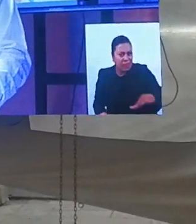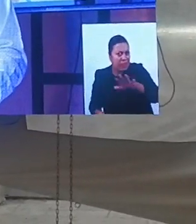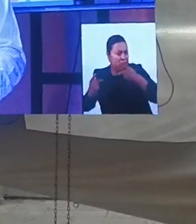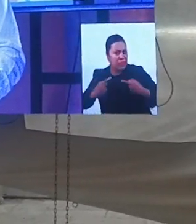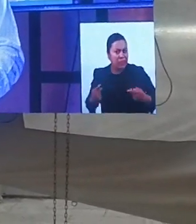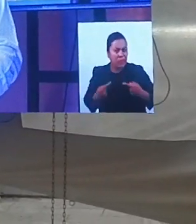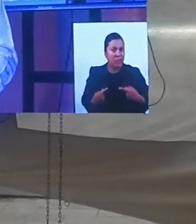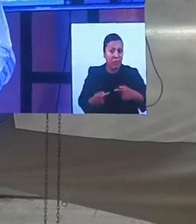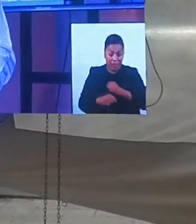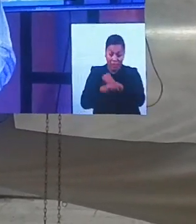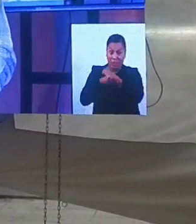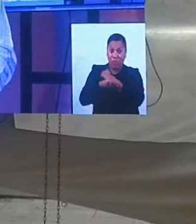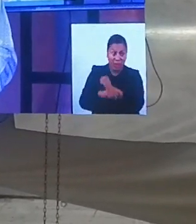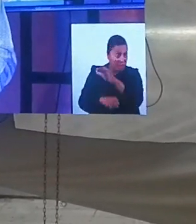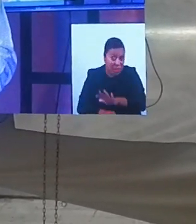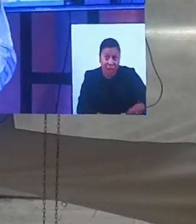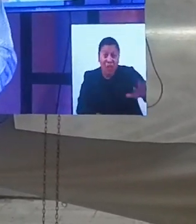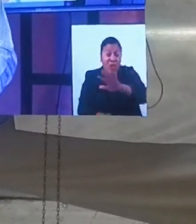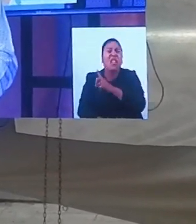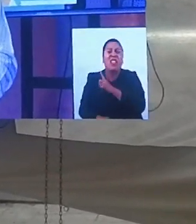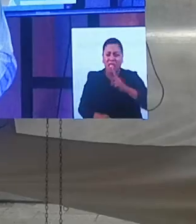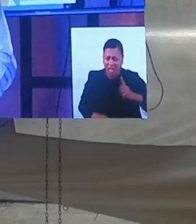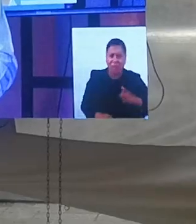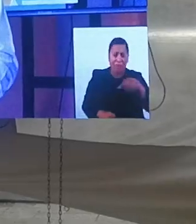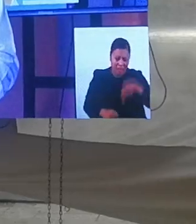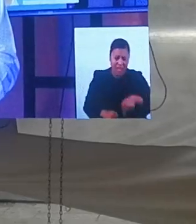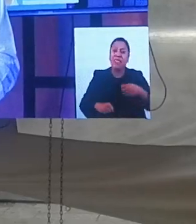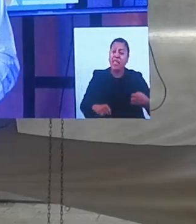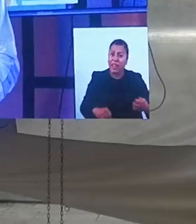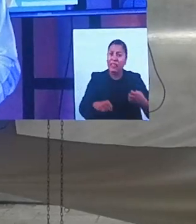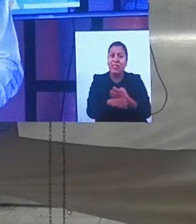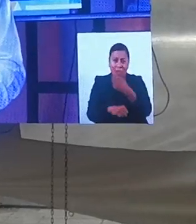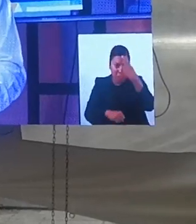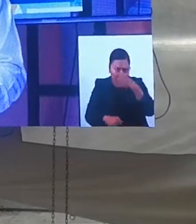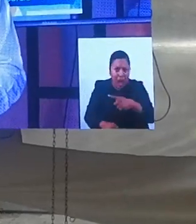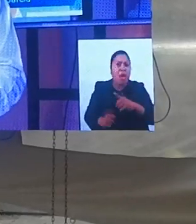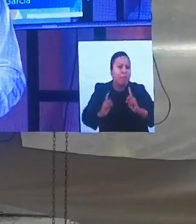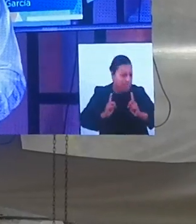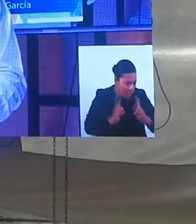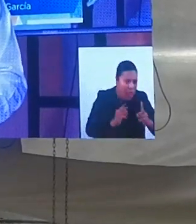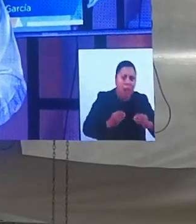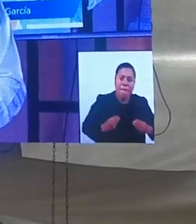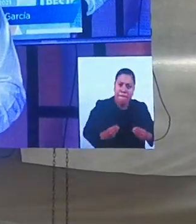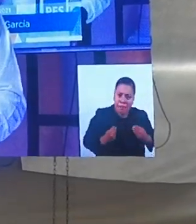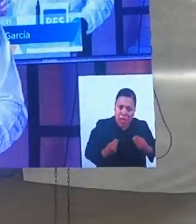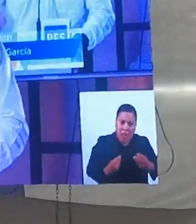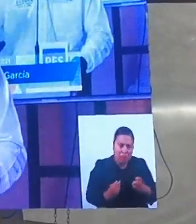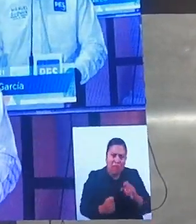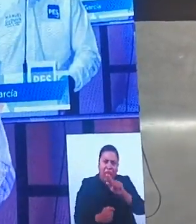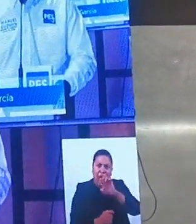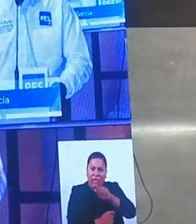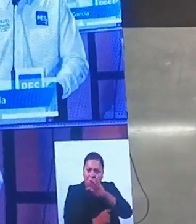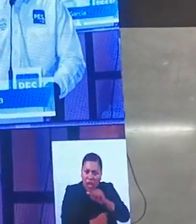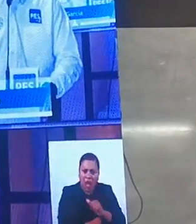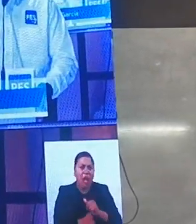La seguridad pública tiene que ser un instrumento del Estado para poder garantizar la vida, la ética, la